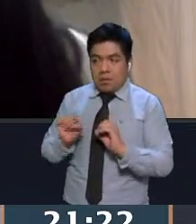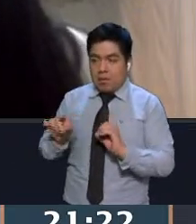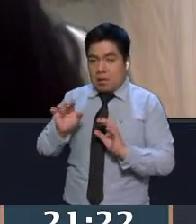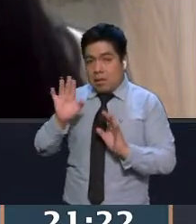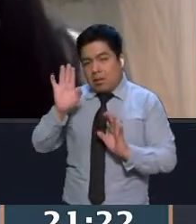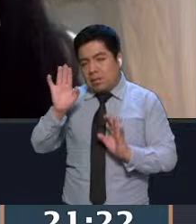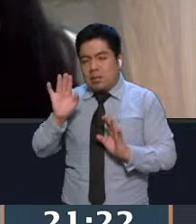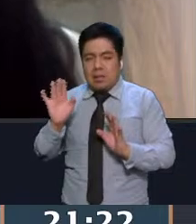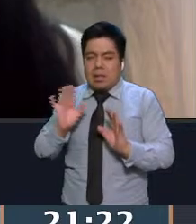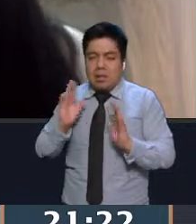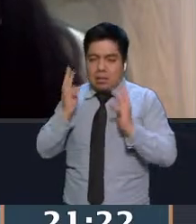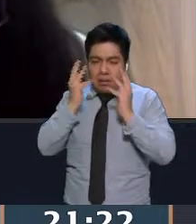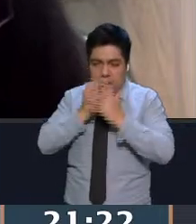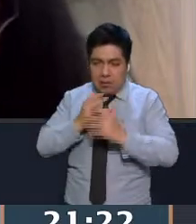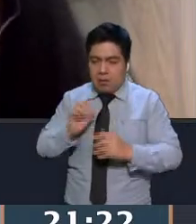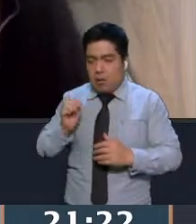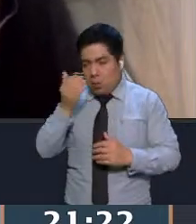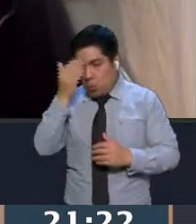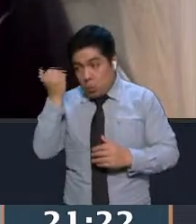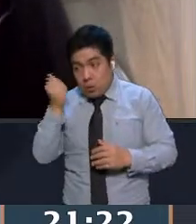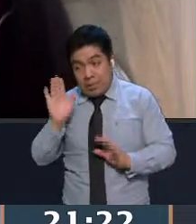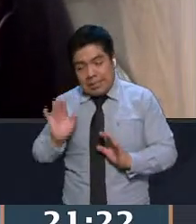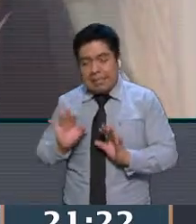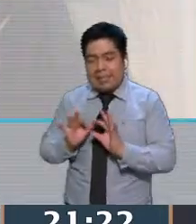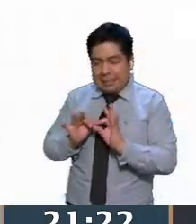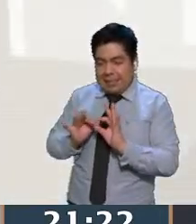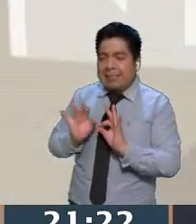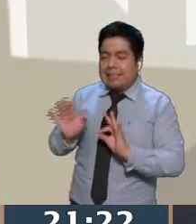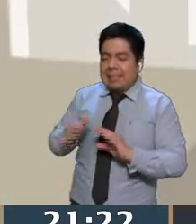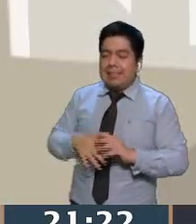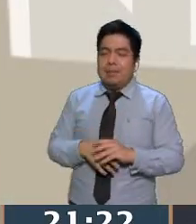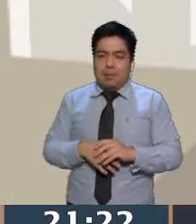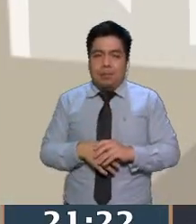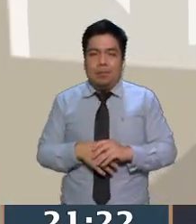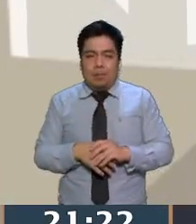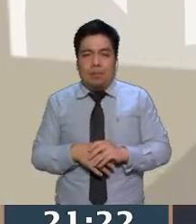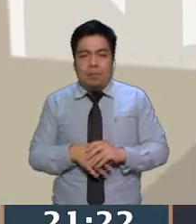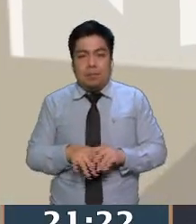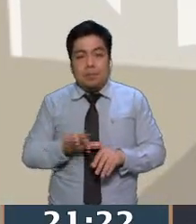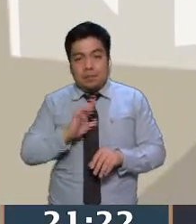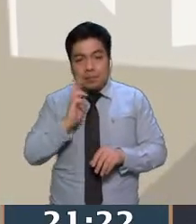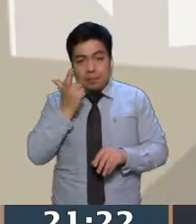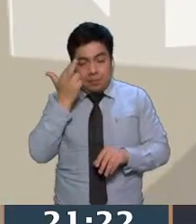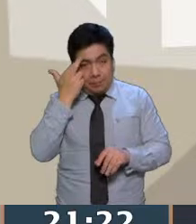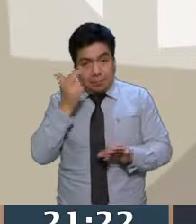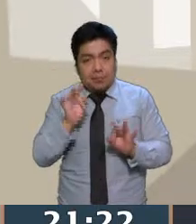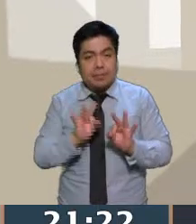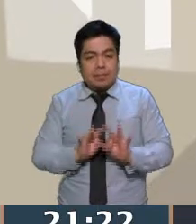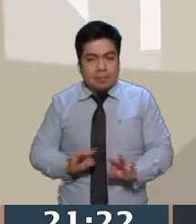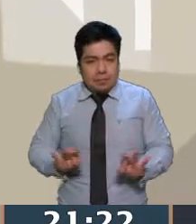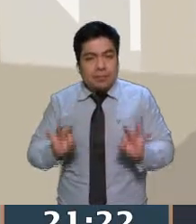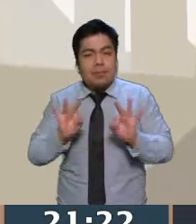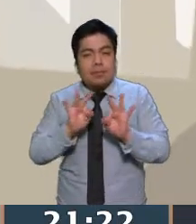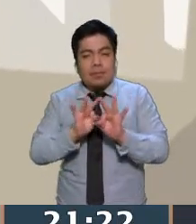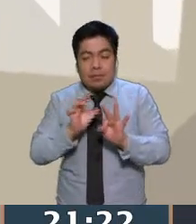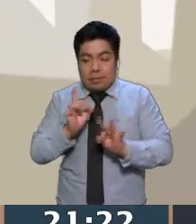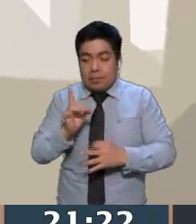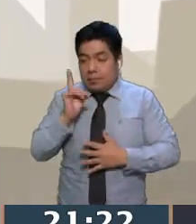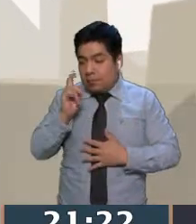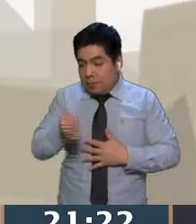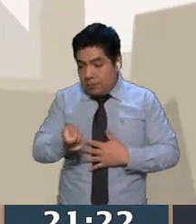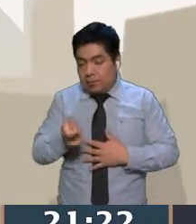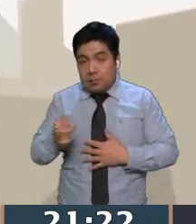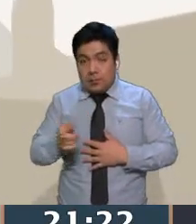le pega la definición. Sí, y fíjate, tan importante esta definición del